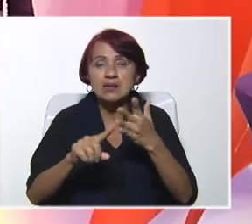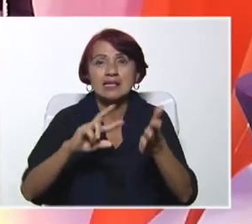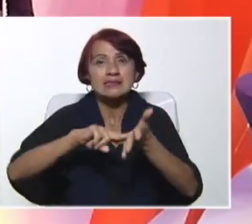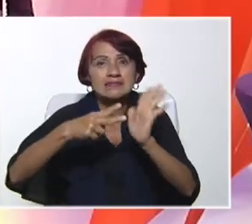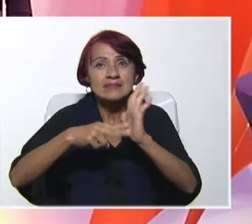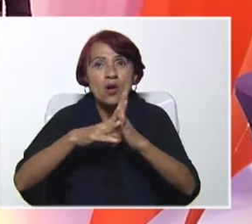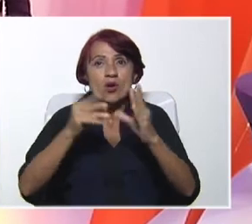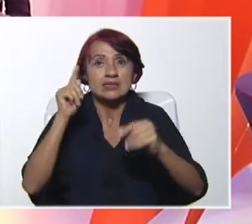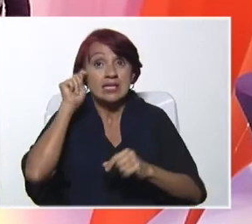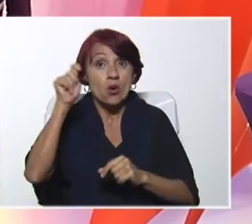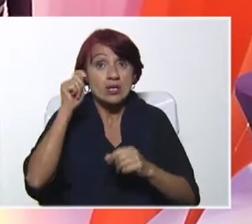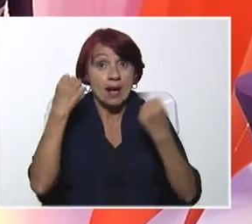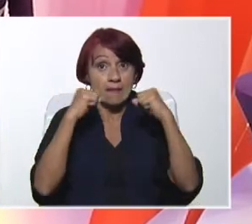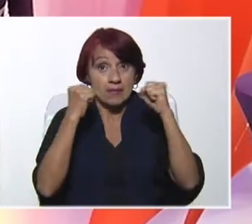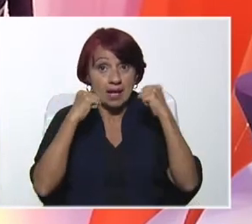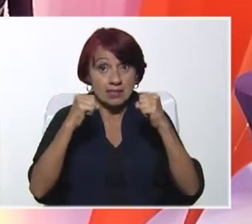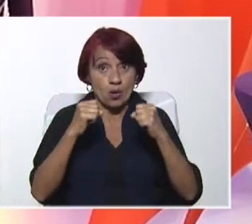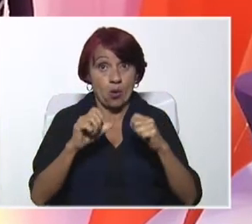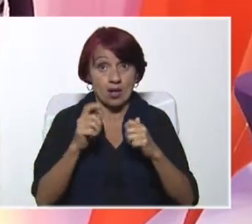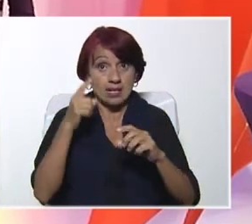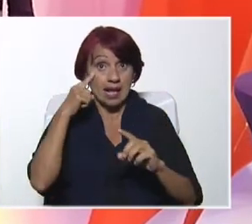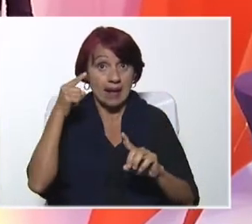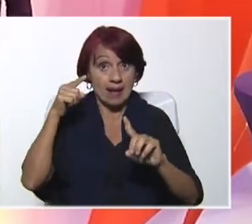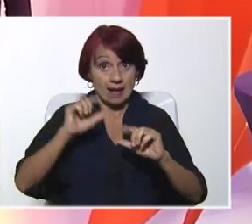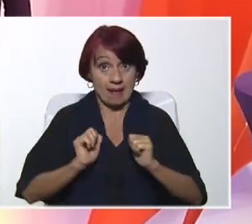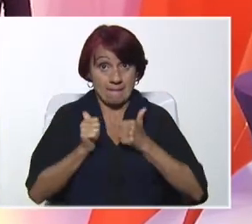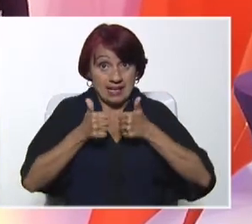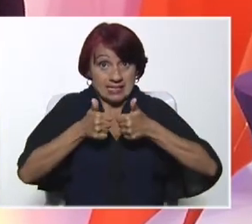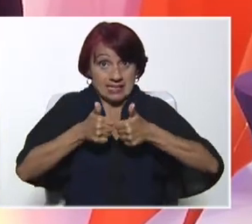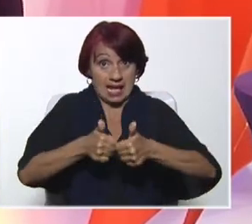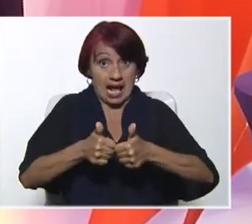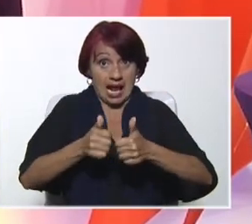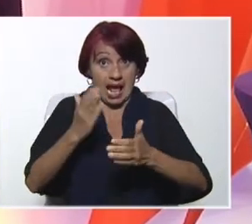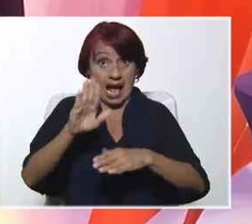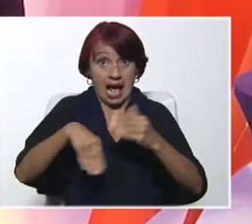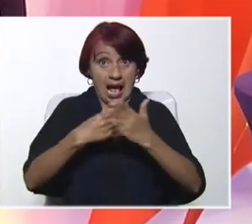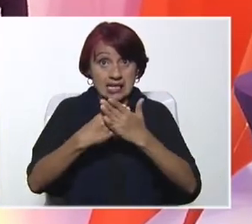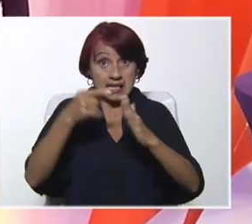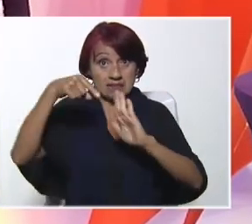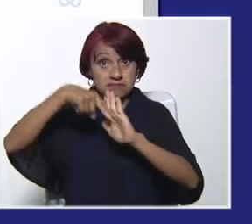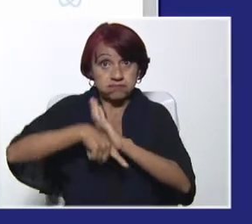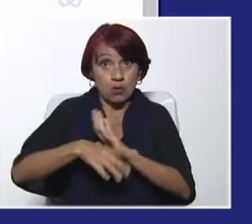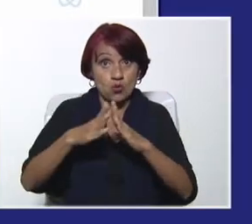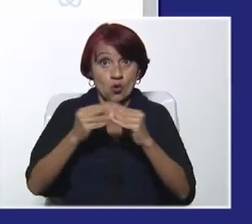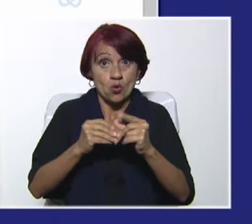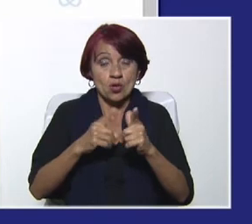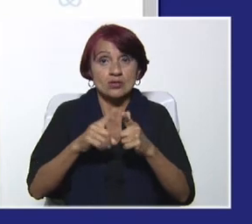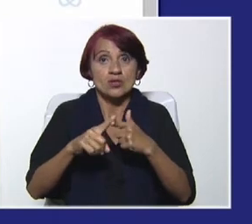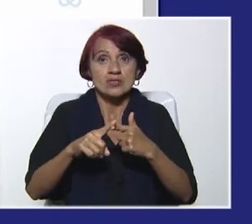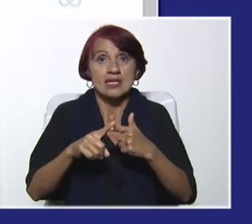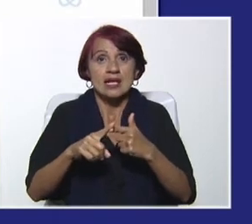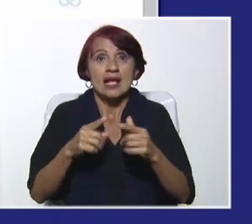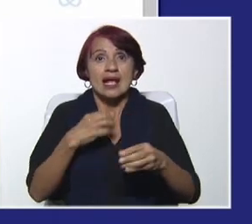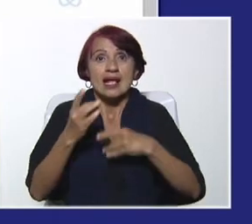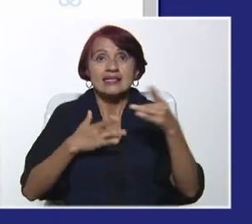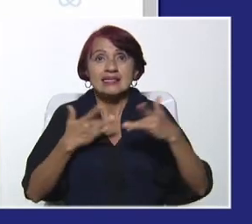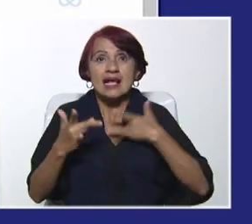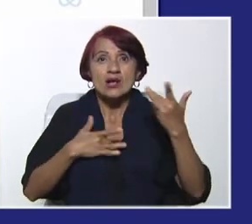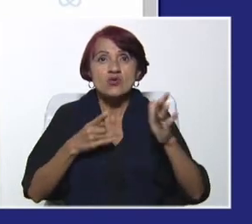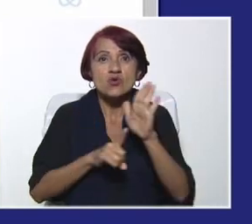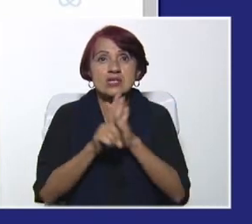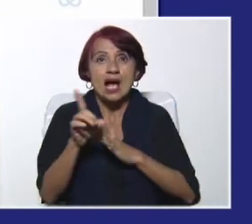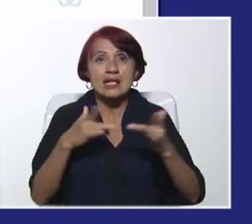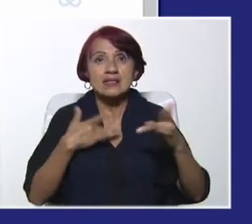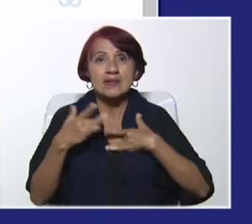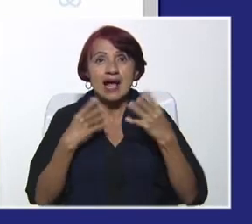referentes teóricos prácticos desde lo específico a lo general. Desarrollar actividades que vayan encaminadas a esa adquisición